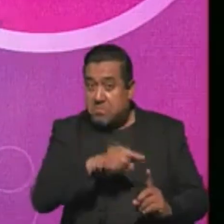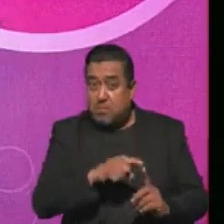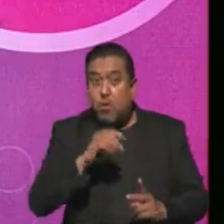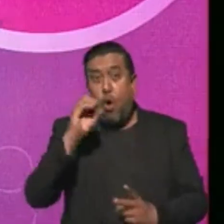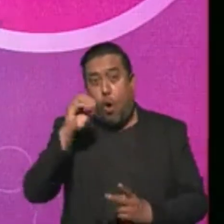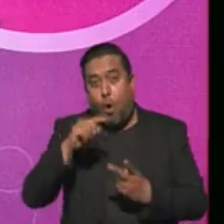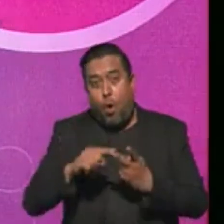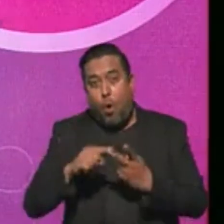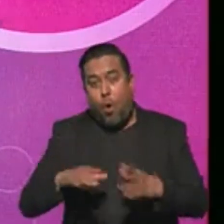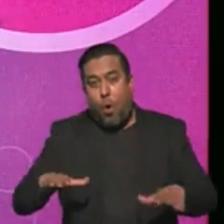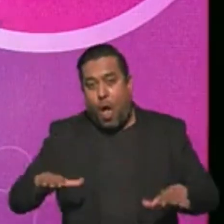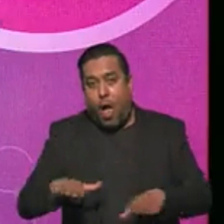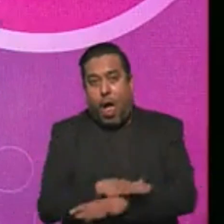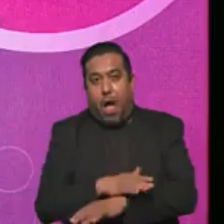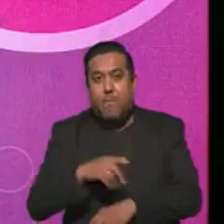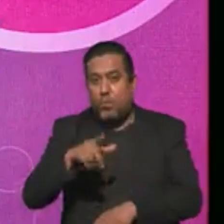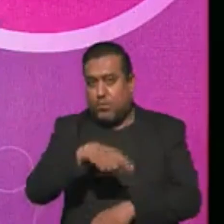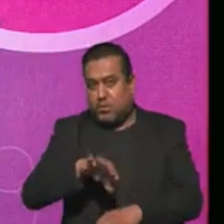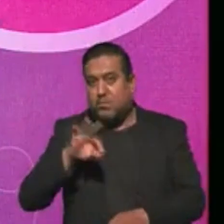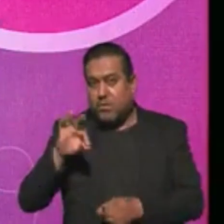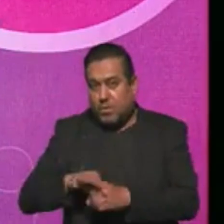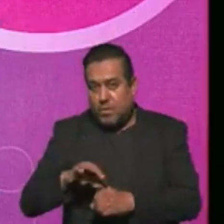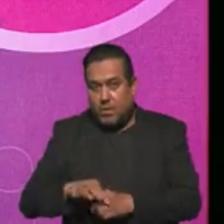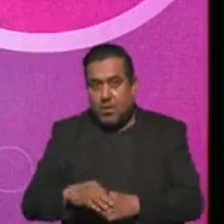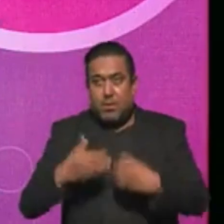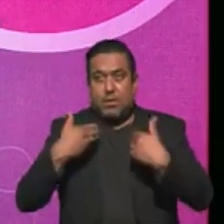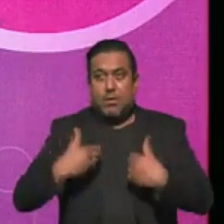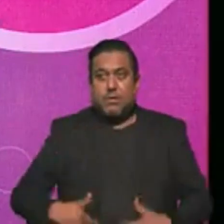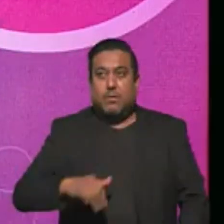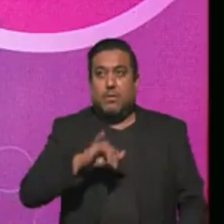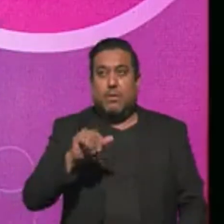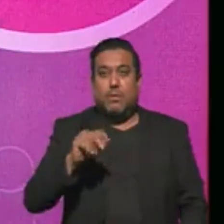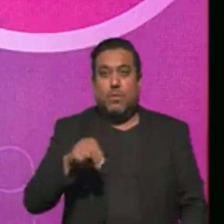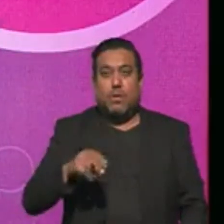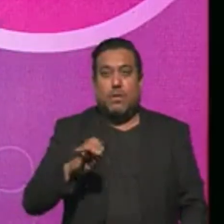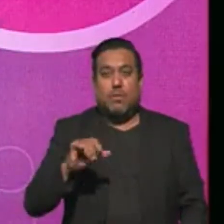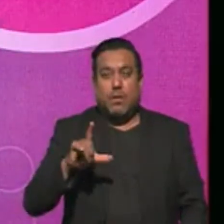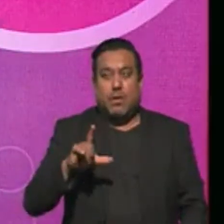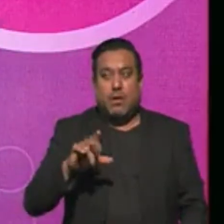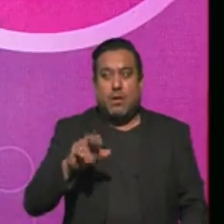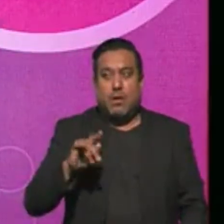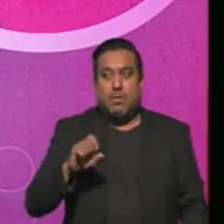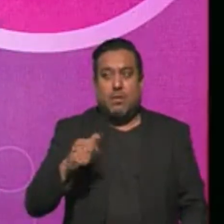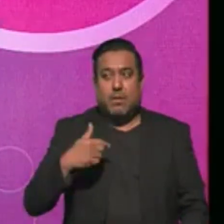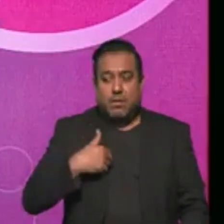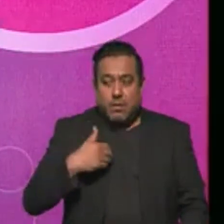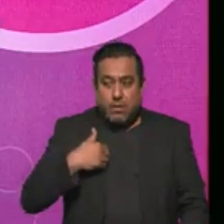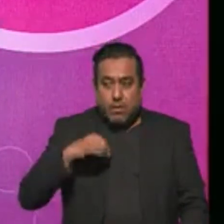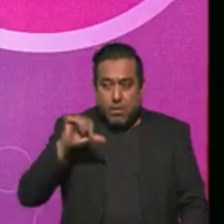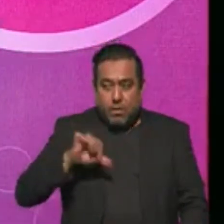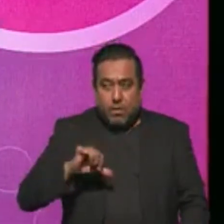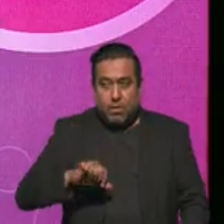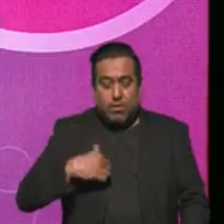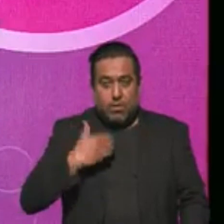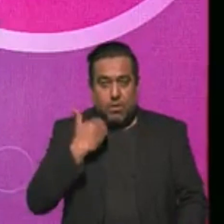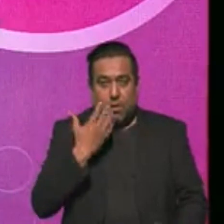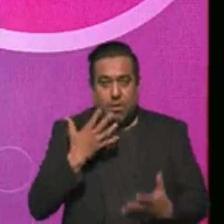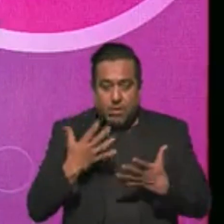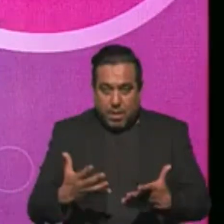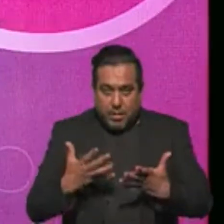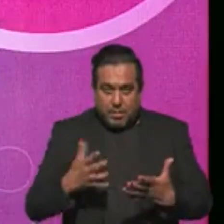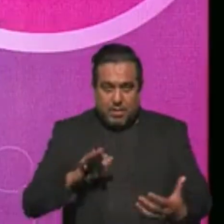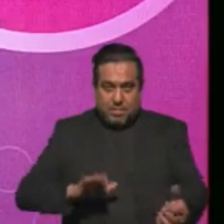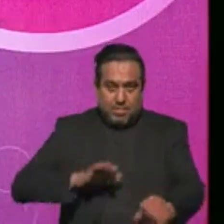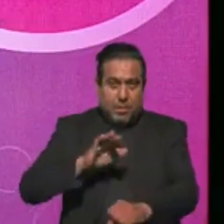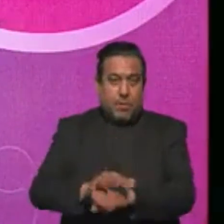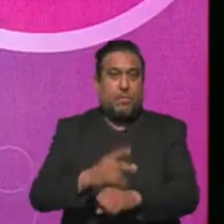las puertas al cambio soy Juan Miguel Ramírez Sánchez y Hoy vengo a defender tu Paz